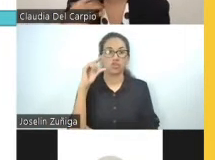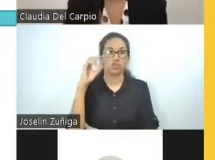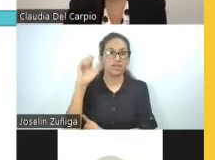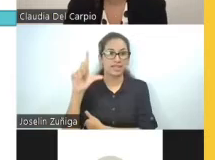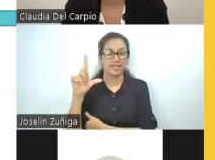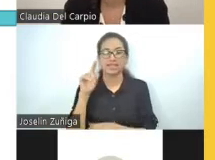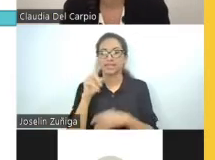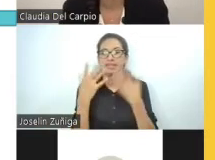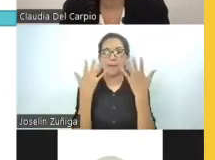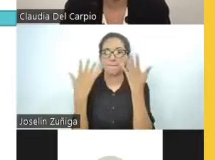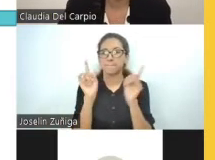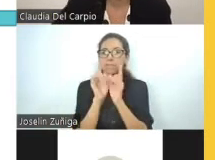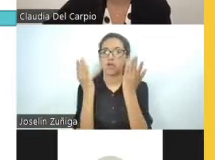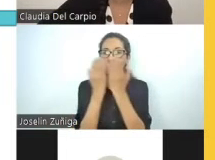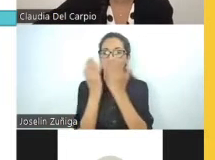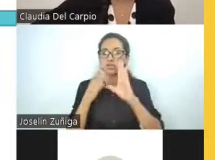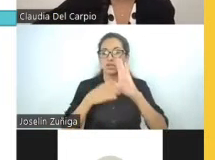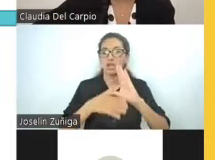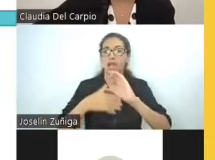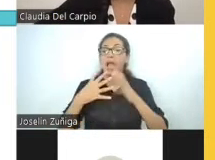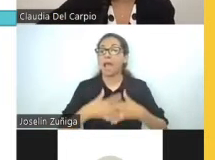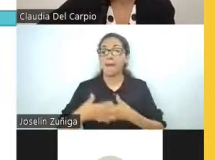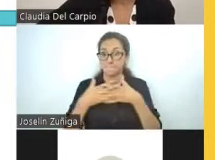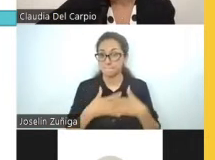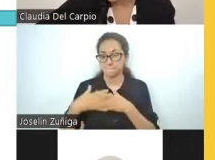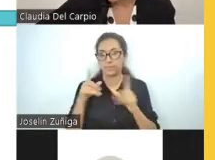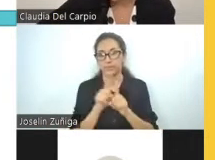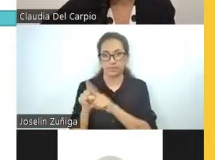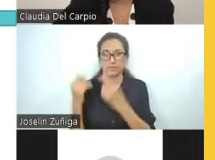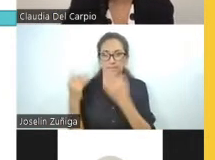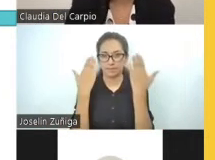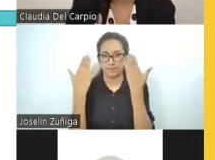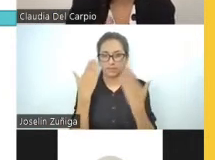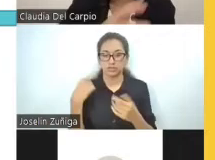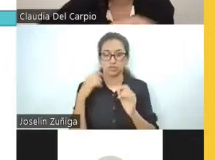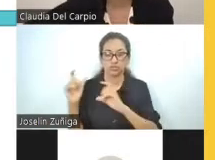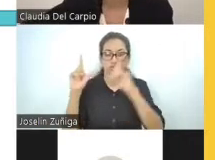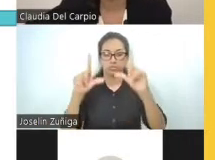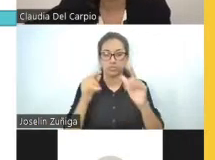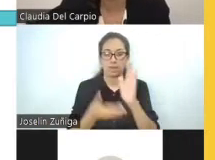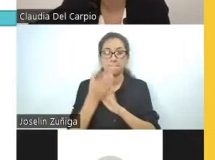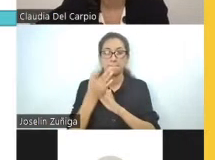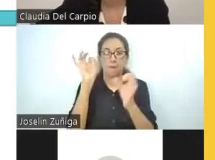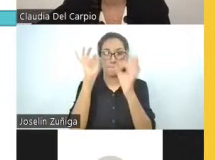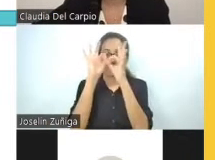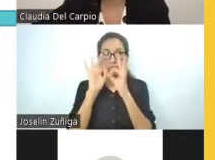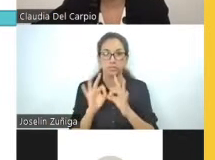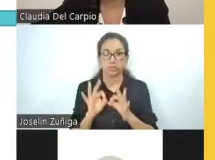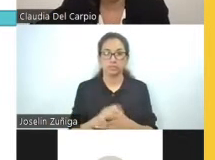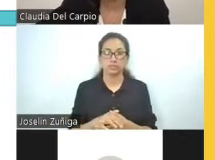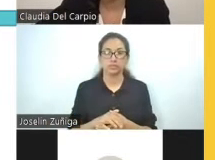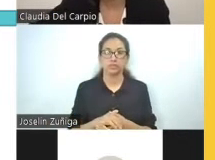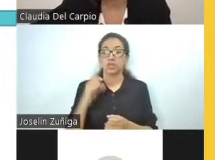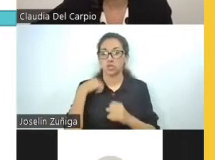son muy similares a las del Colegio Americano también. Entonces acá he traducido y he puesto las más puntuales, que vamos a comentar